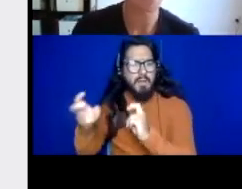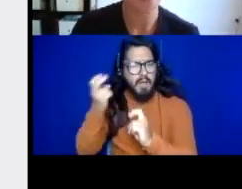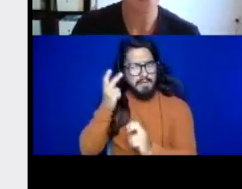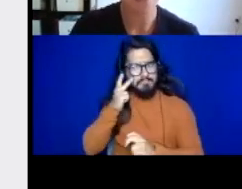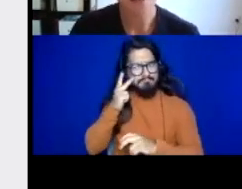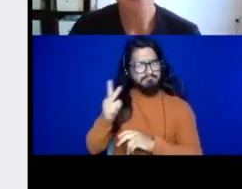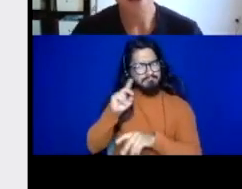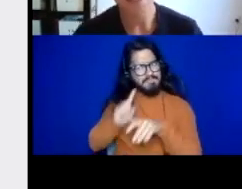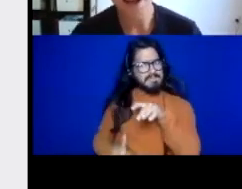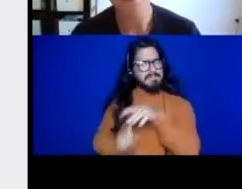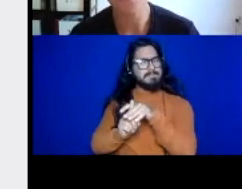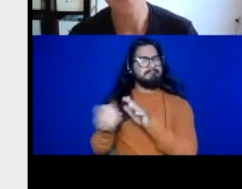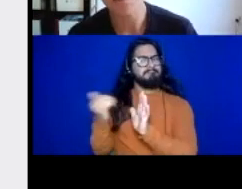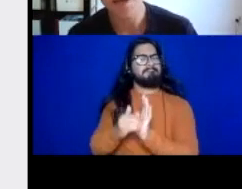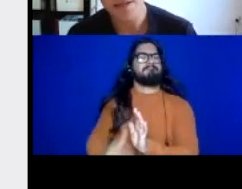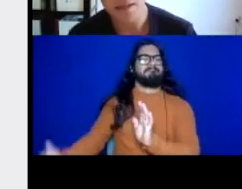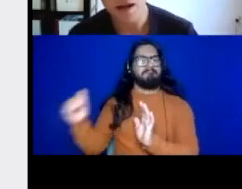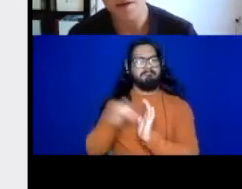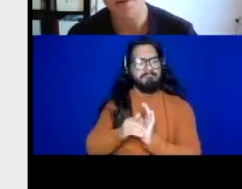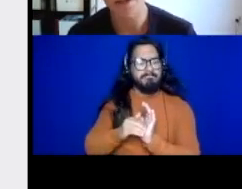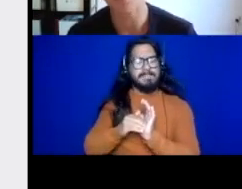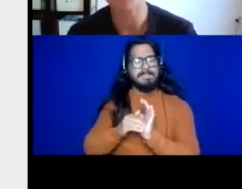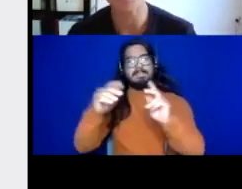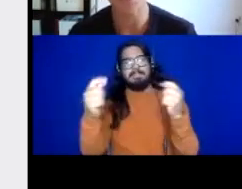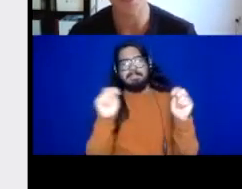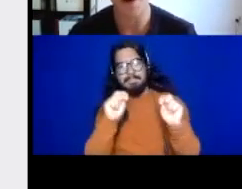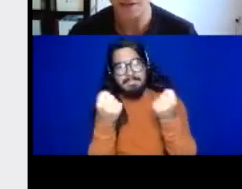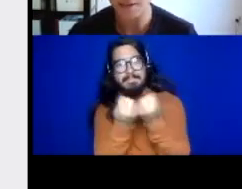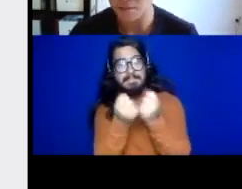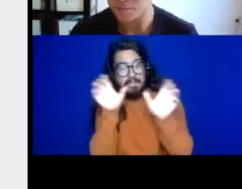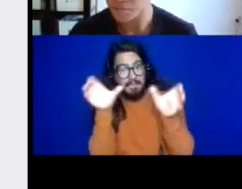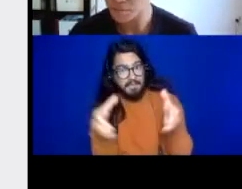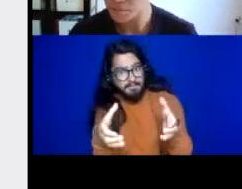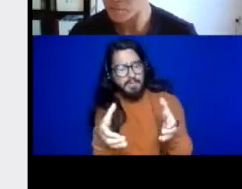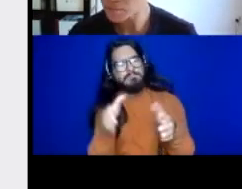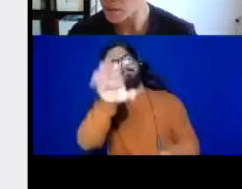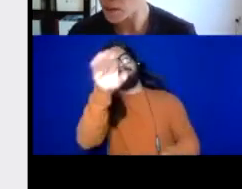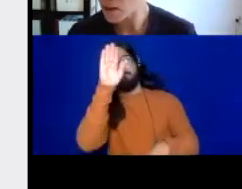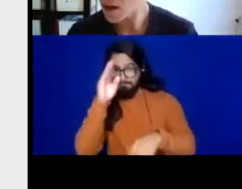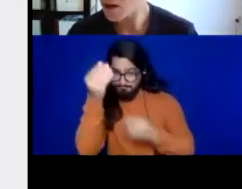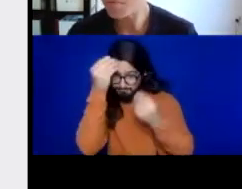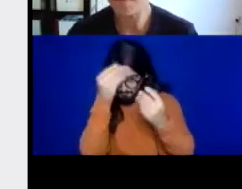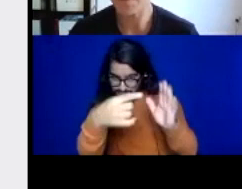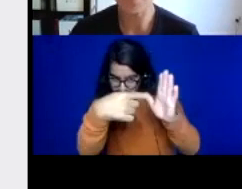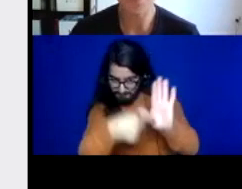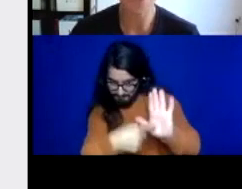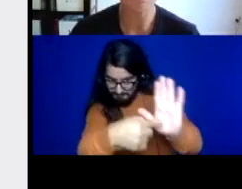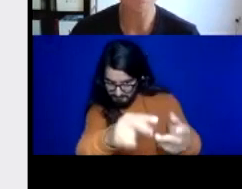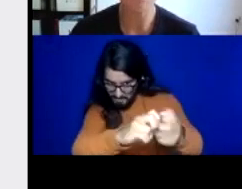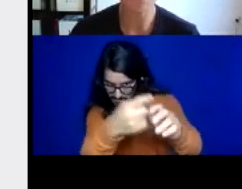se dan cuenta que está surgiendo un problema una y otra vez, resaltar eso en el espacio de grupo puede ser muy útil como